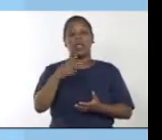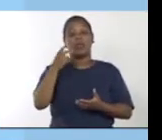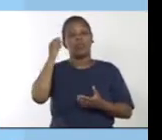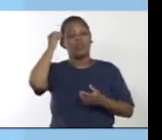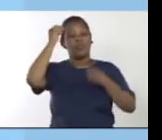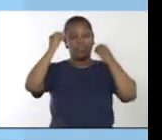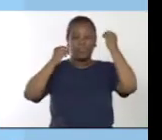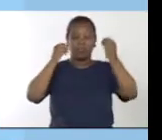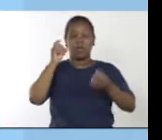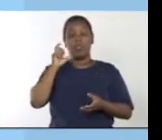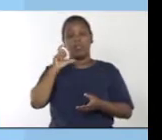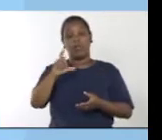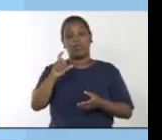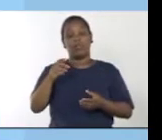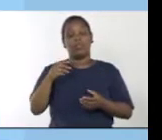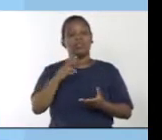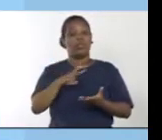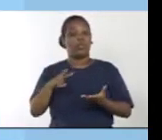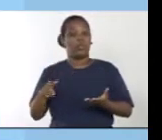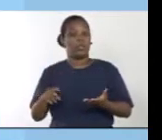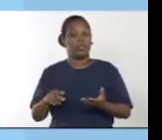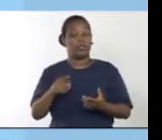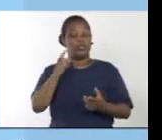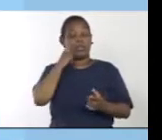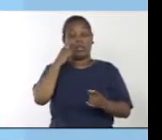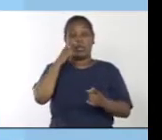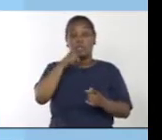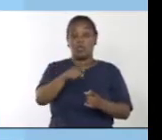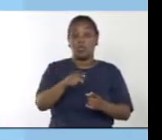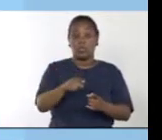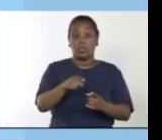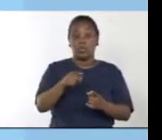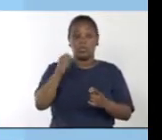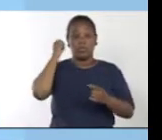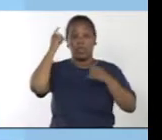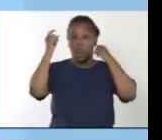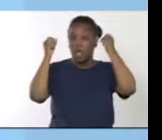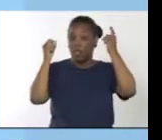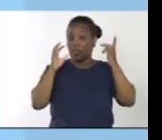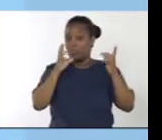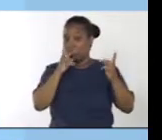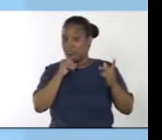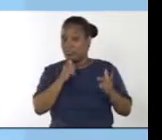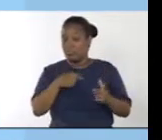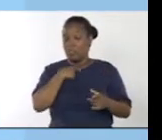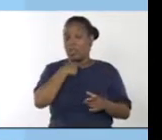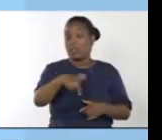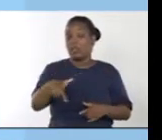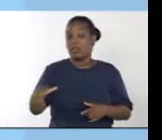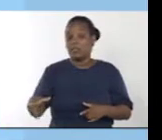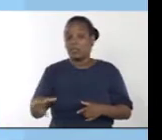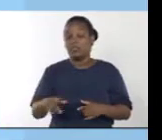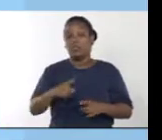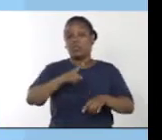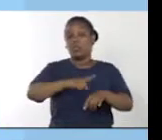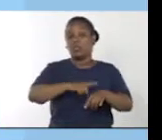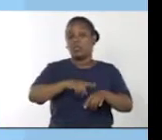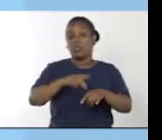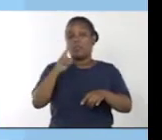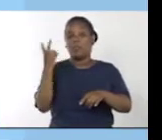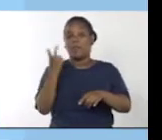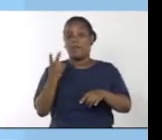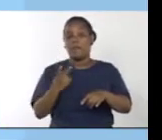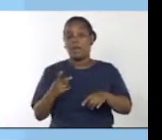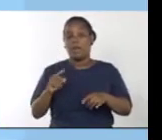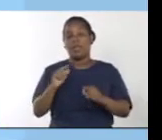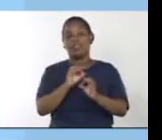leídos. Reconocimiento del lenguaje figurado, la ejercitación de los tiempos verbales simples del